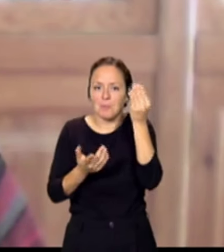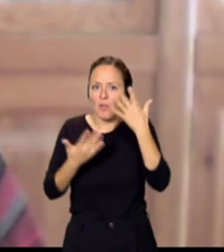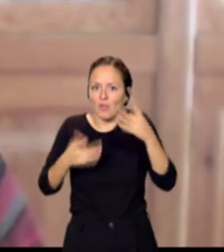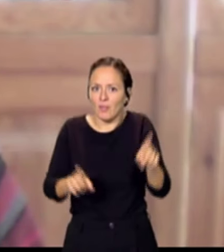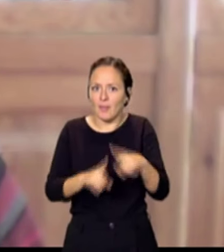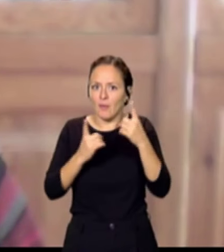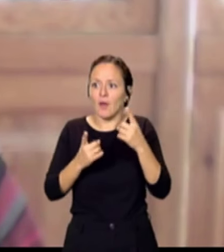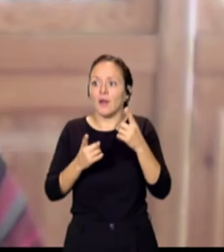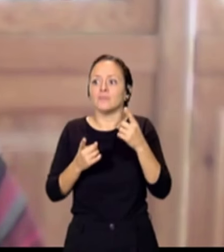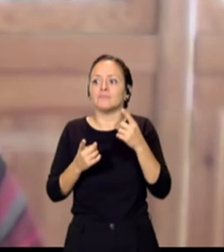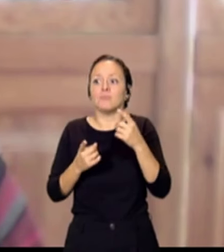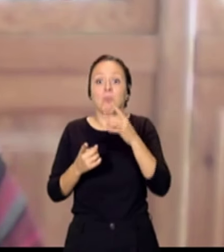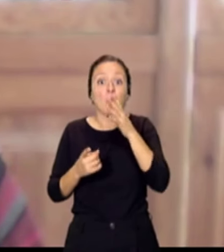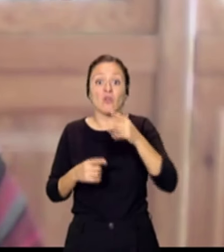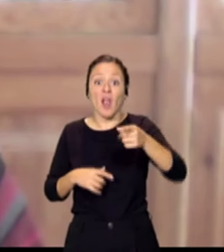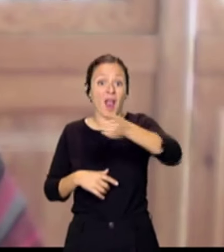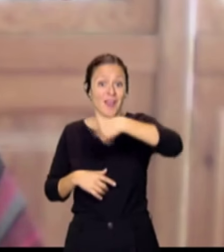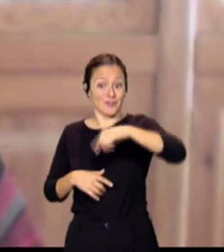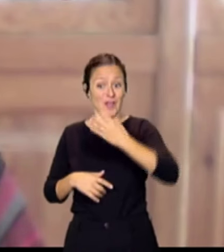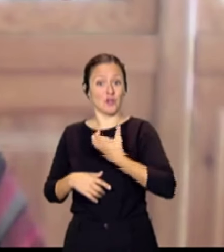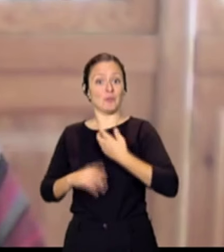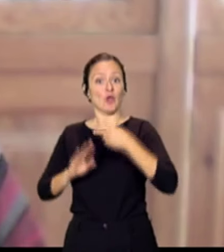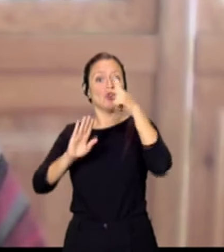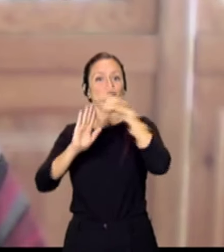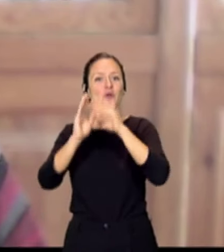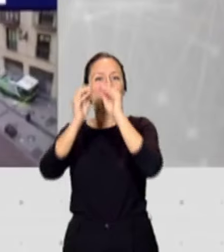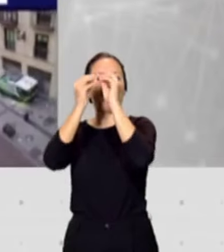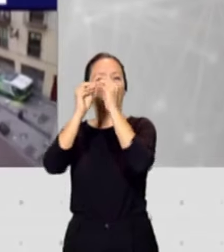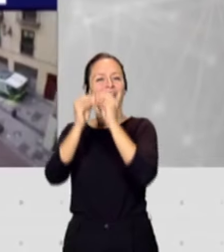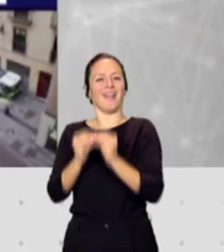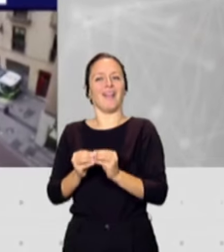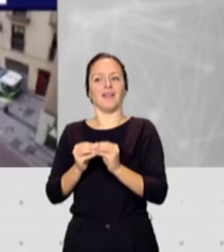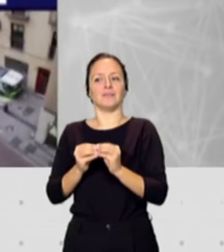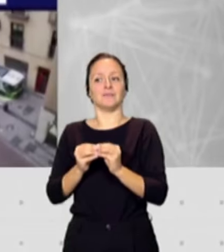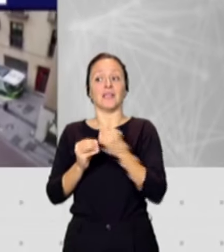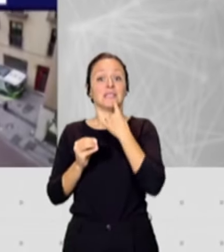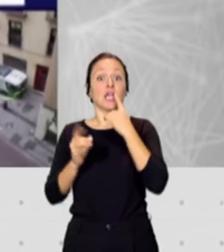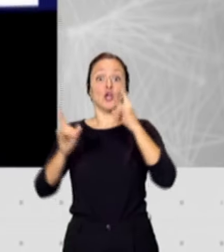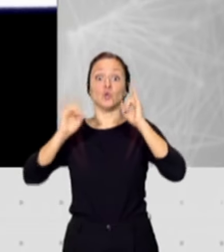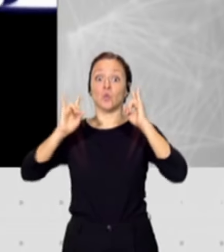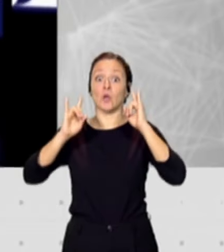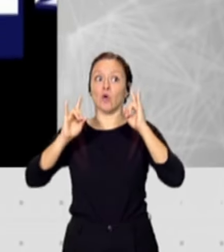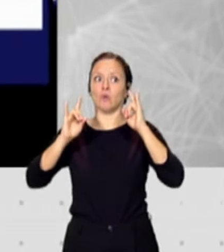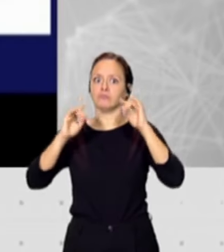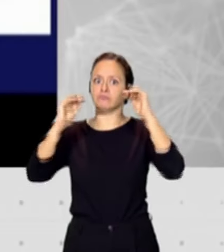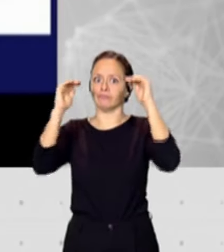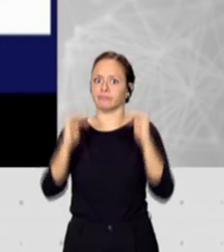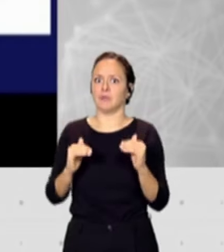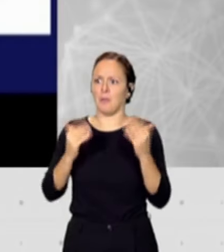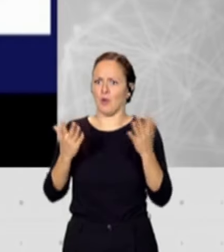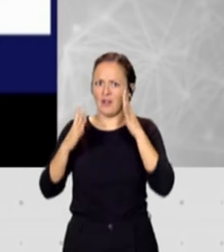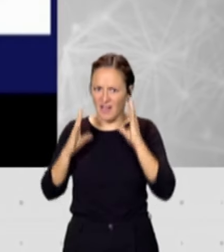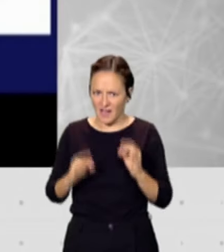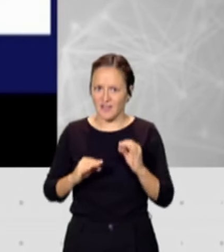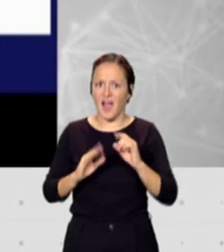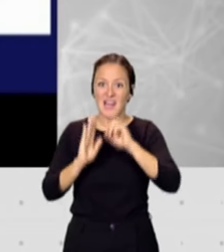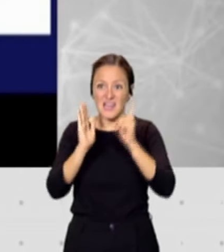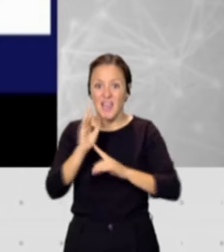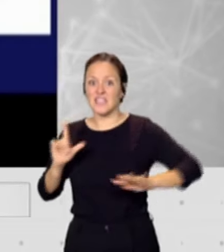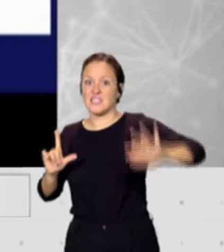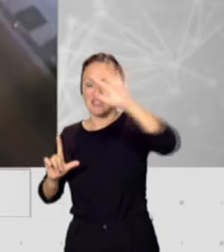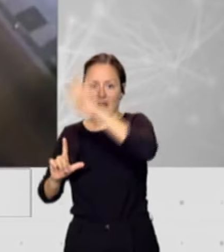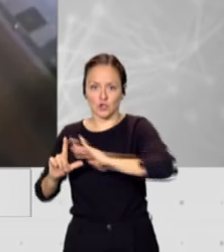ellos no hac en sus normativas de poniendo techos para el ruido que exceden lo permitido por la ley nacional